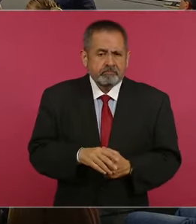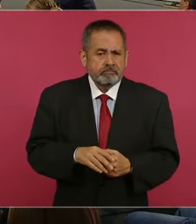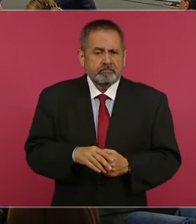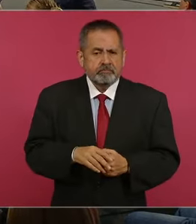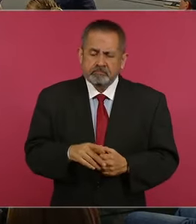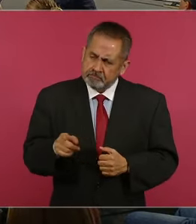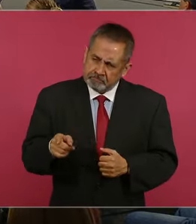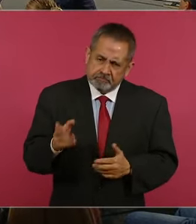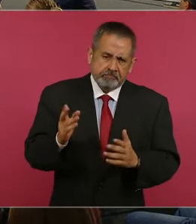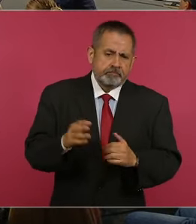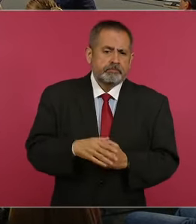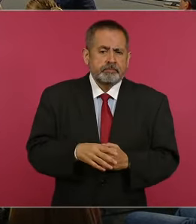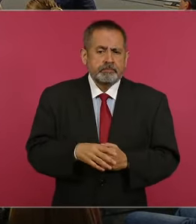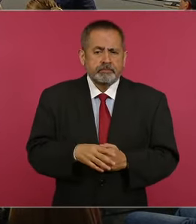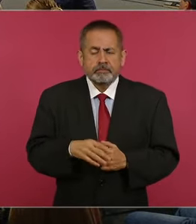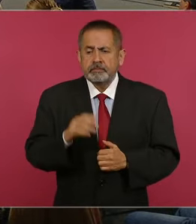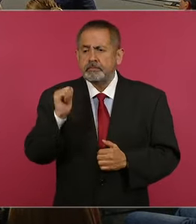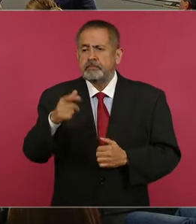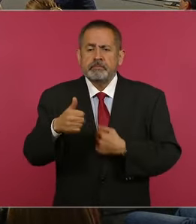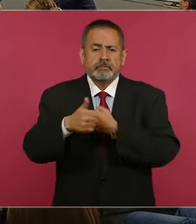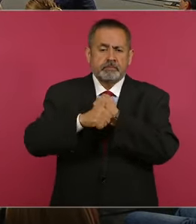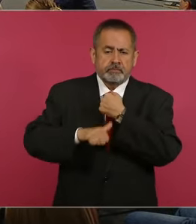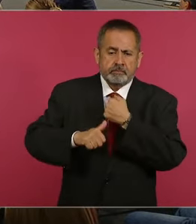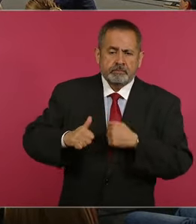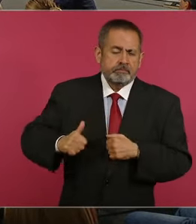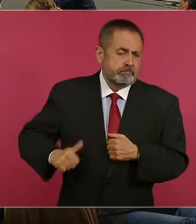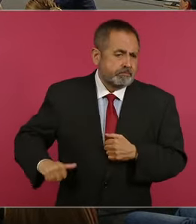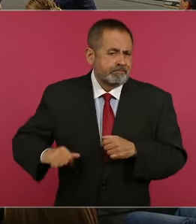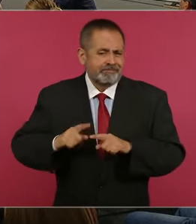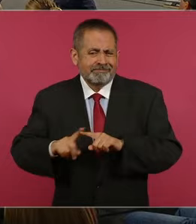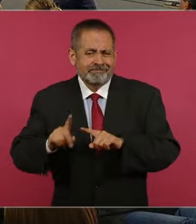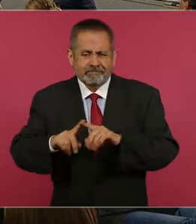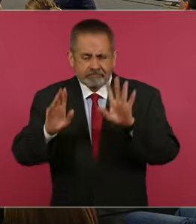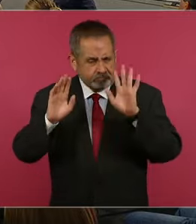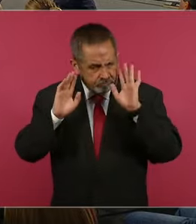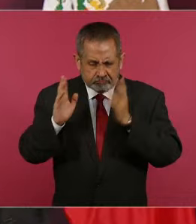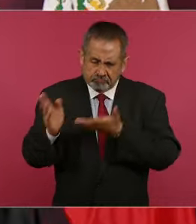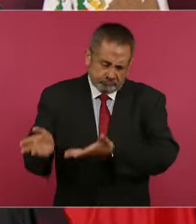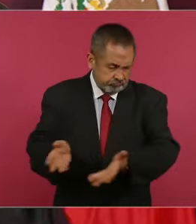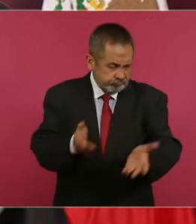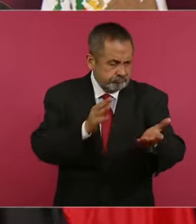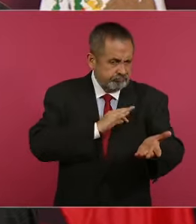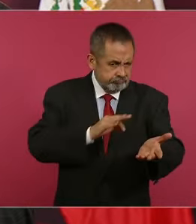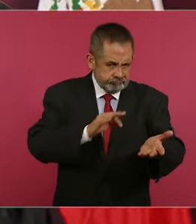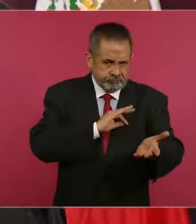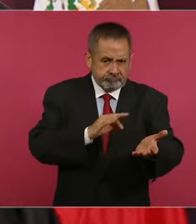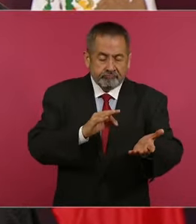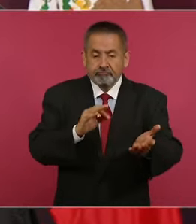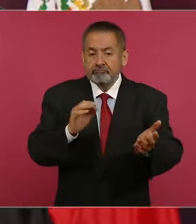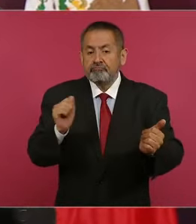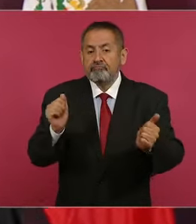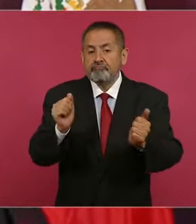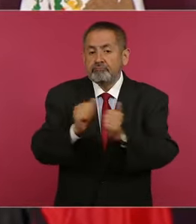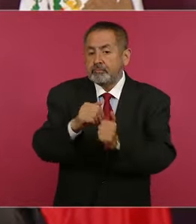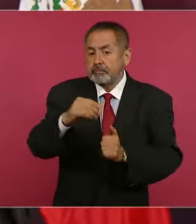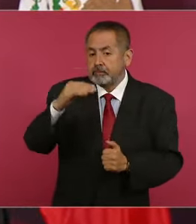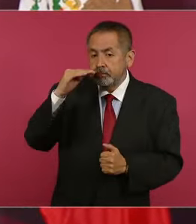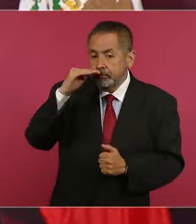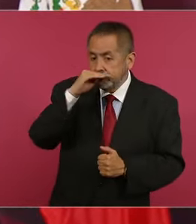clínicos, intervenciones quirúrgicas, y que todo sea